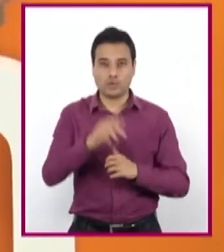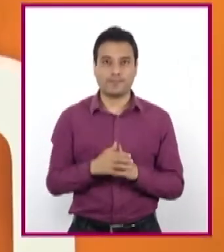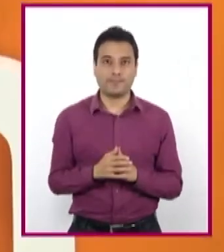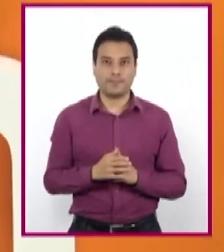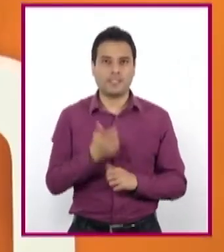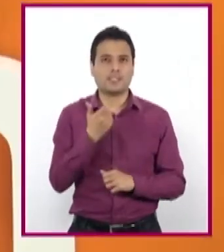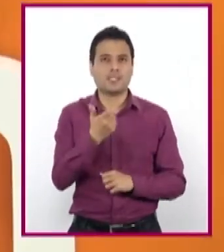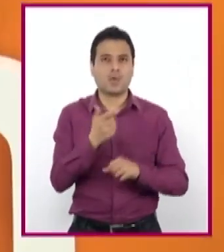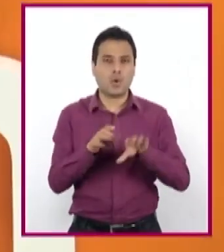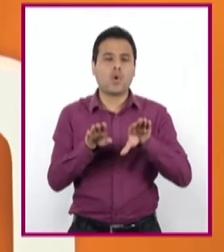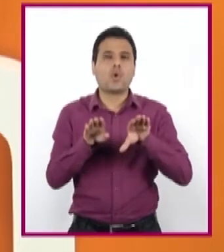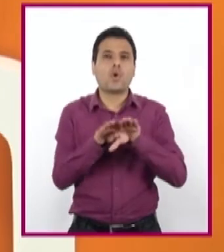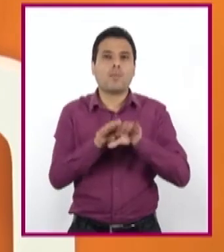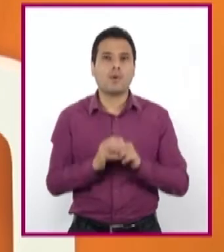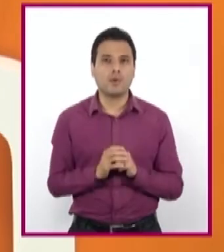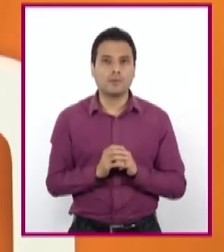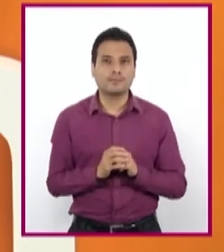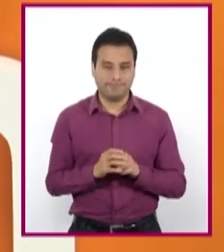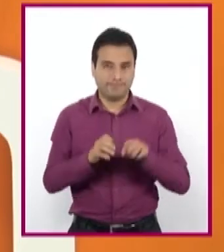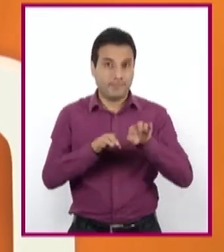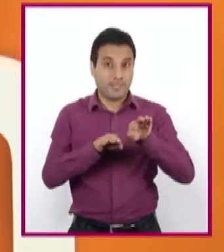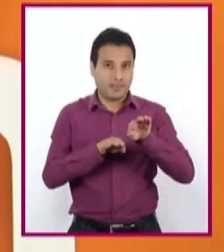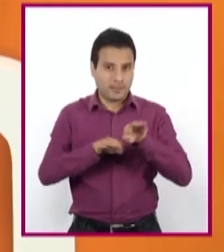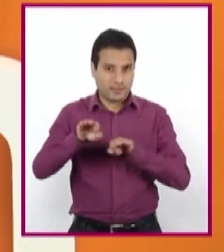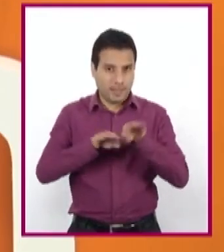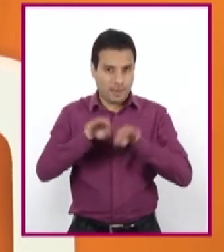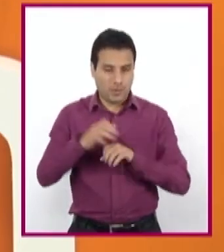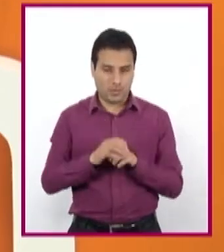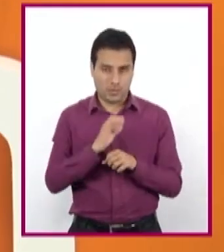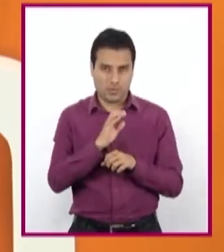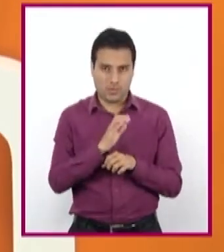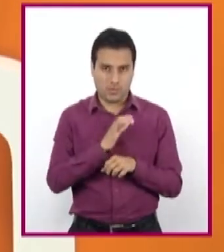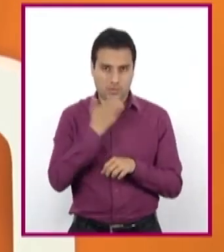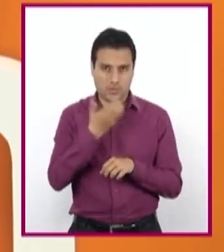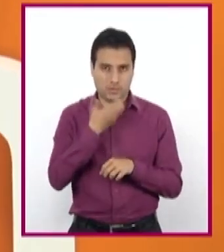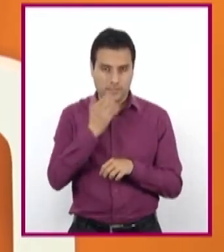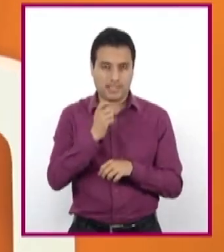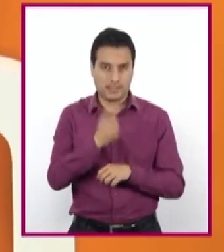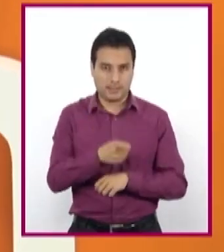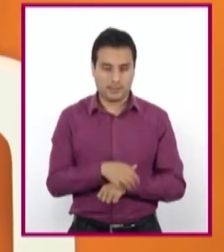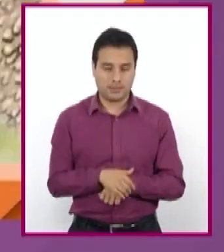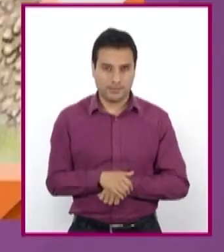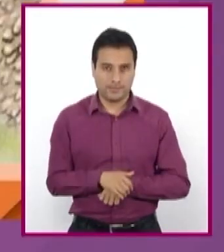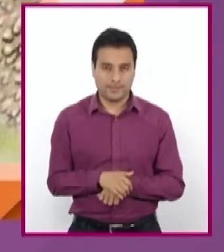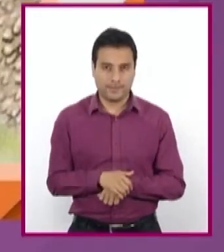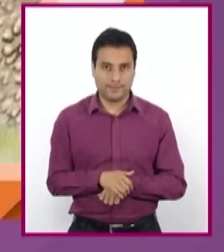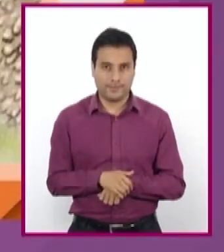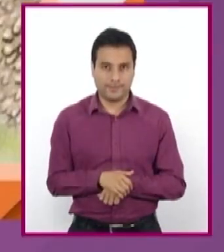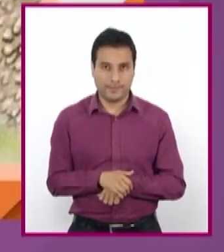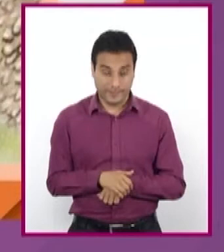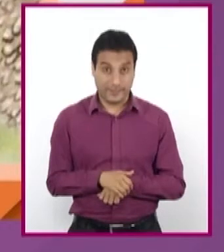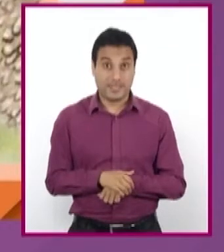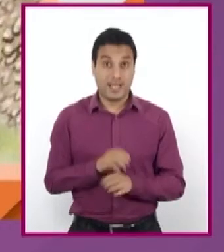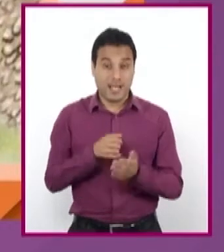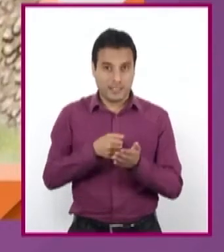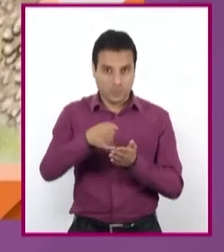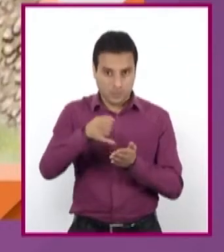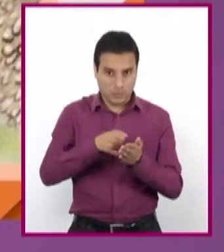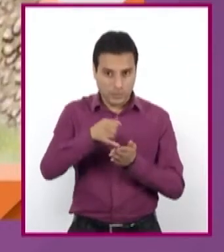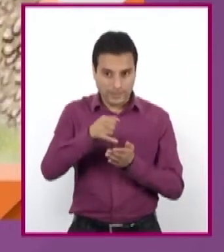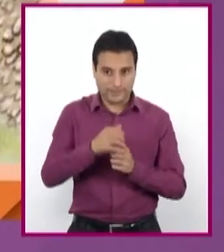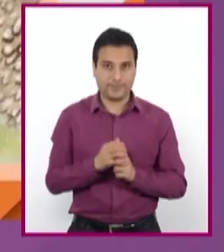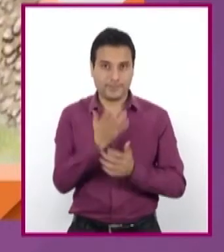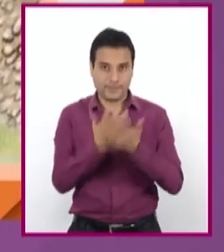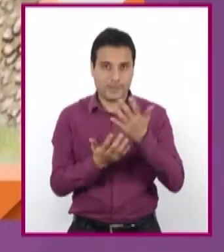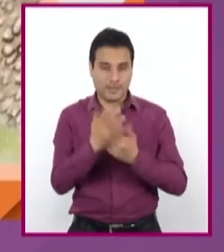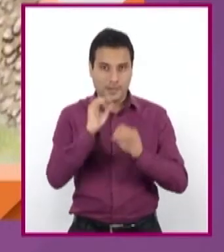economía, las principales actividades de las civilizaciones prehispánicas del preclásico eran la agricultura, la